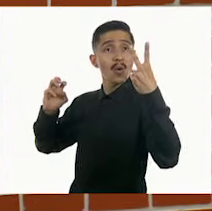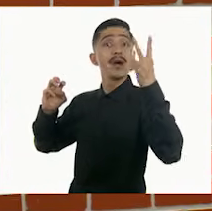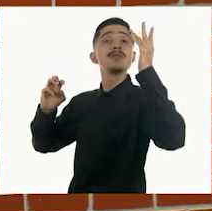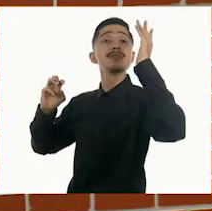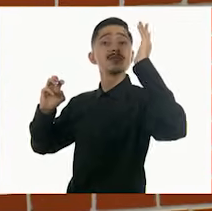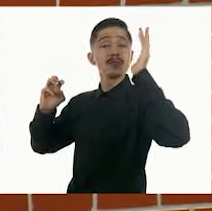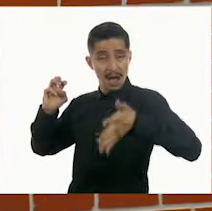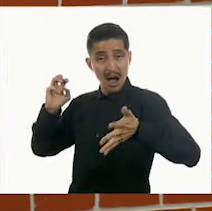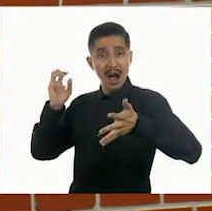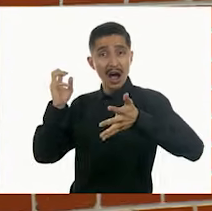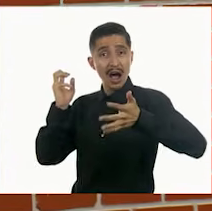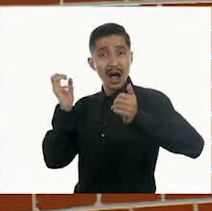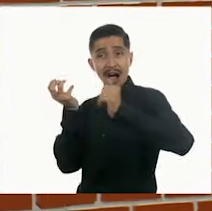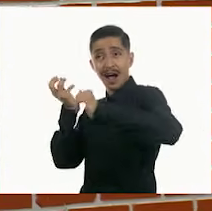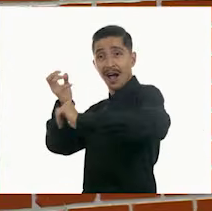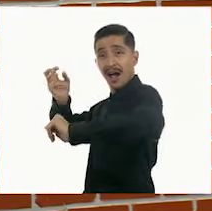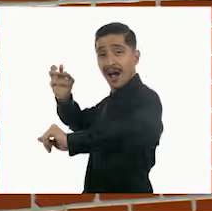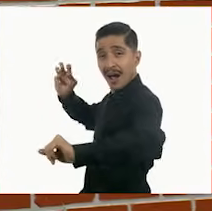en cámara lenta.